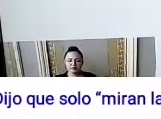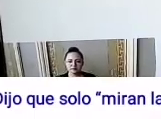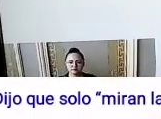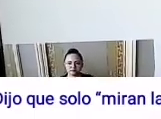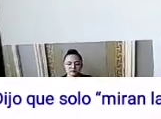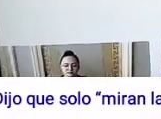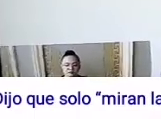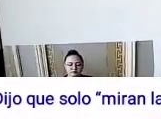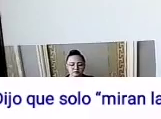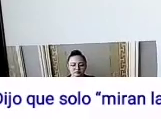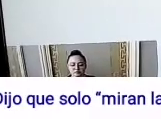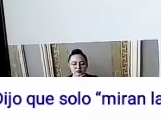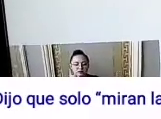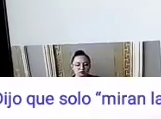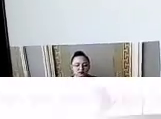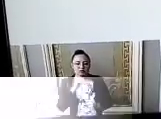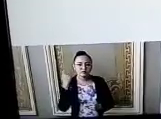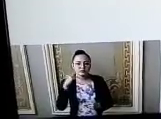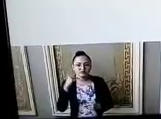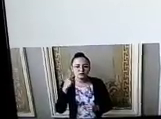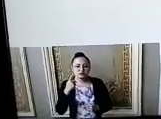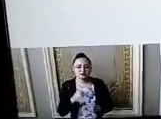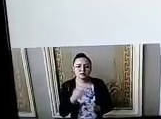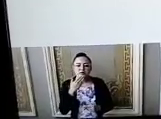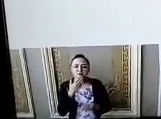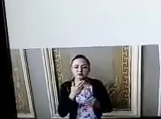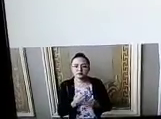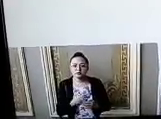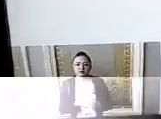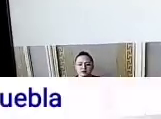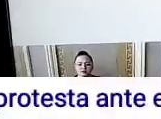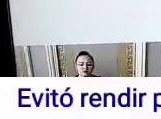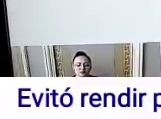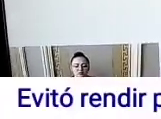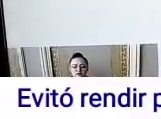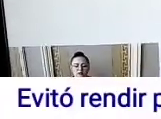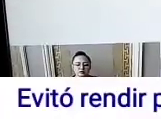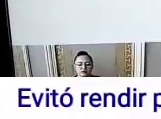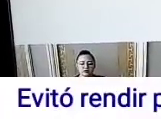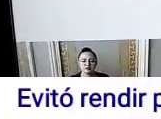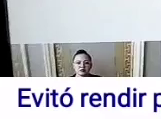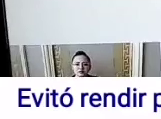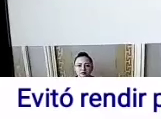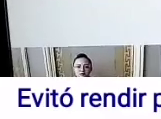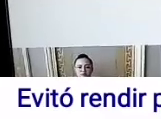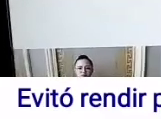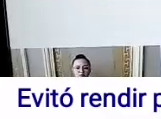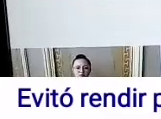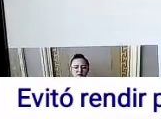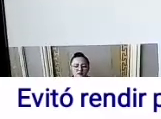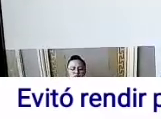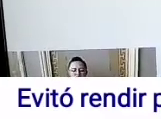historia, las y los poblanos se verán beneficiados con un gobierno cuya principal preocupación